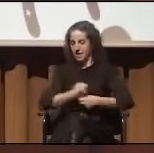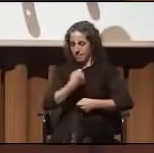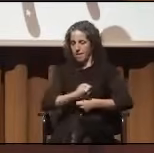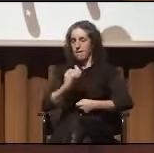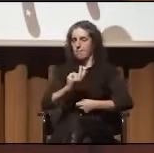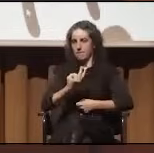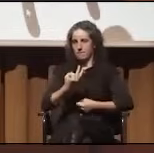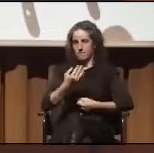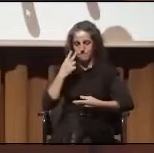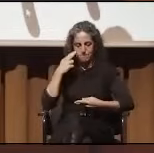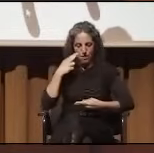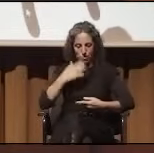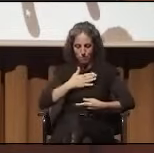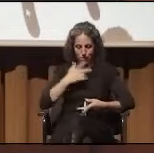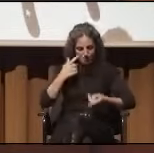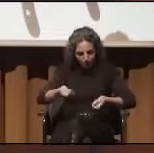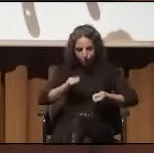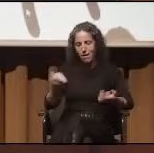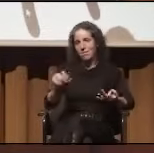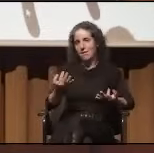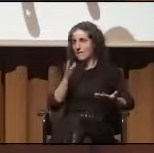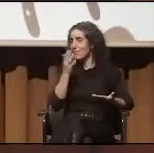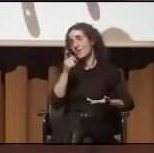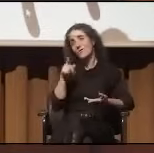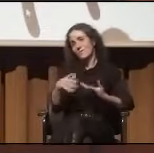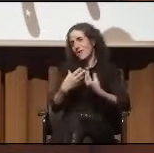tus propias. Entonces, si no, no puedes hacer eso.